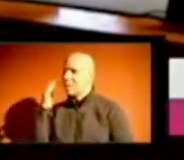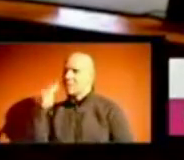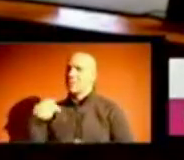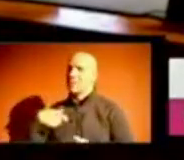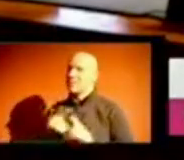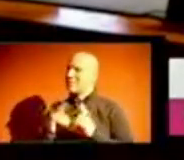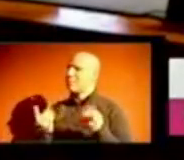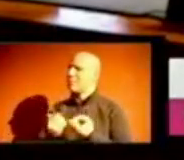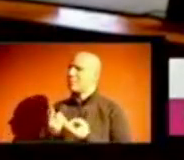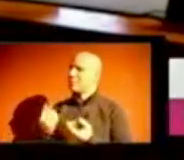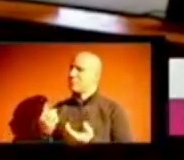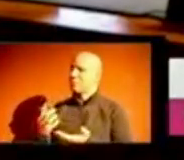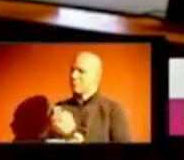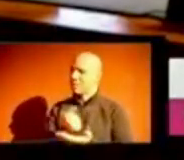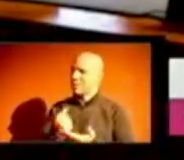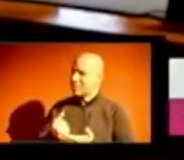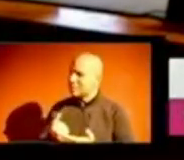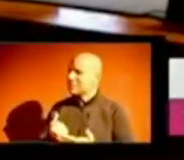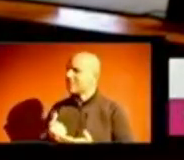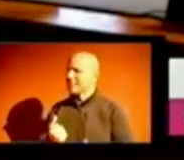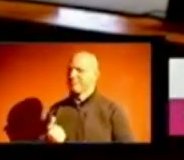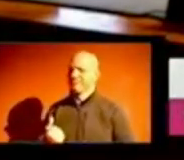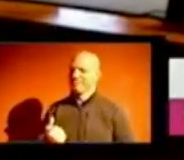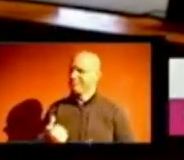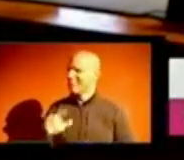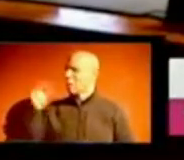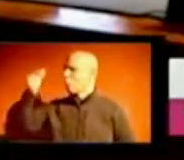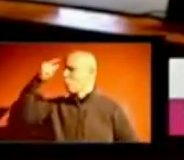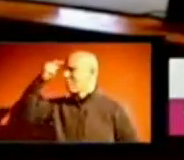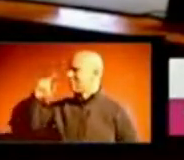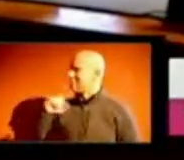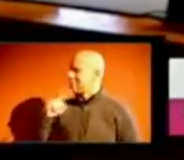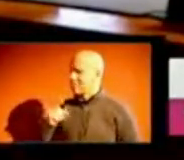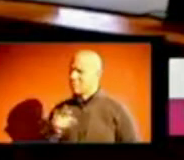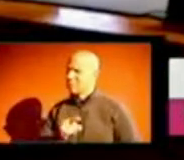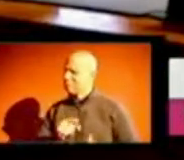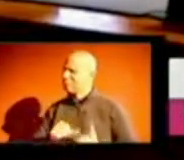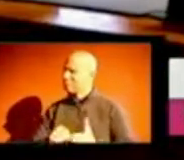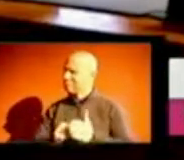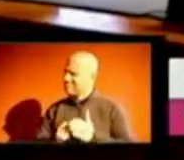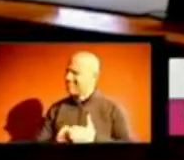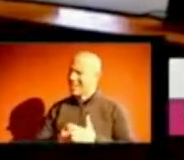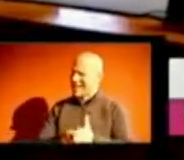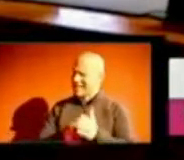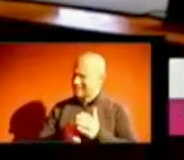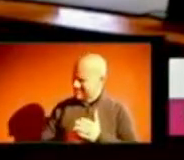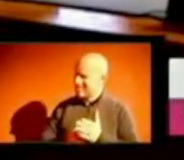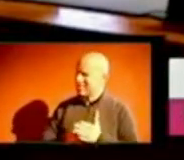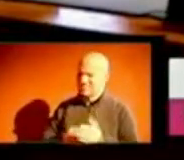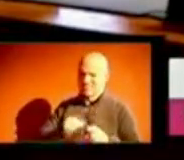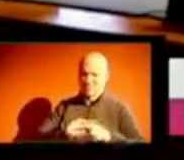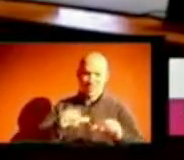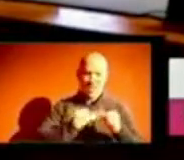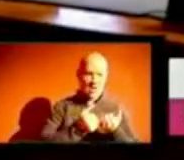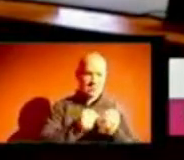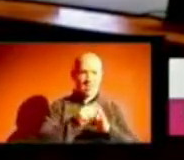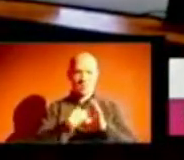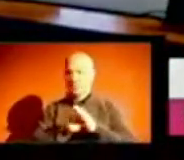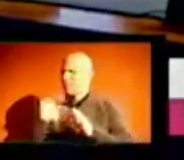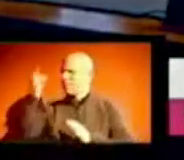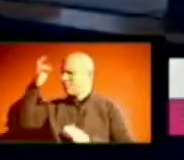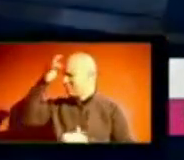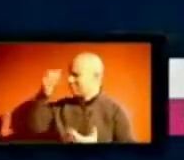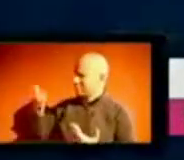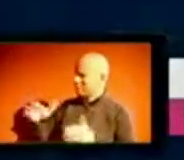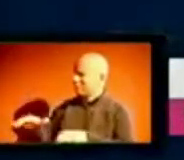una agencia aliada y un gobernador que persigue una política pública de integración entre las agencias estatales y federales, y ha sido un gran honor. I'll say something